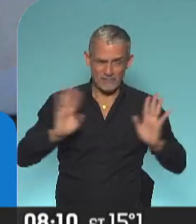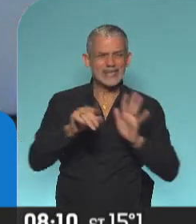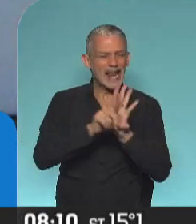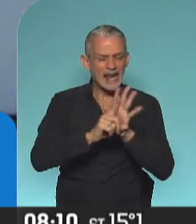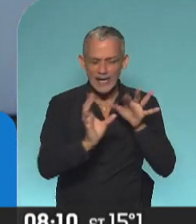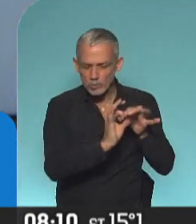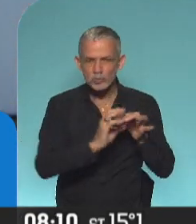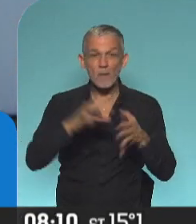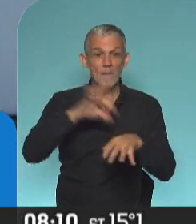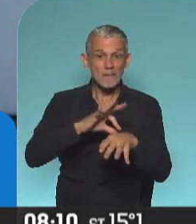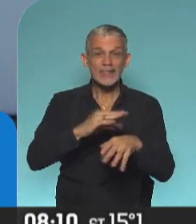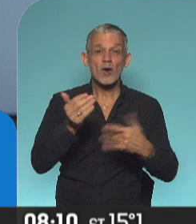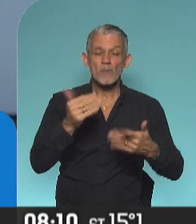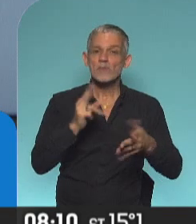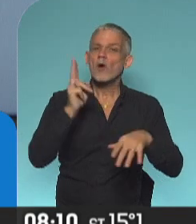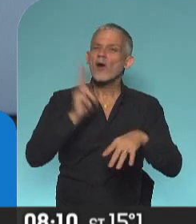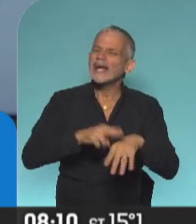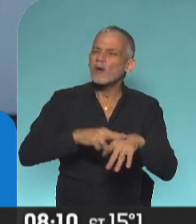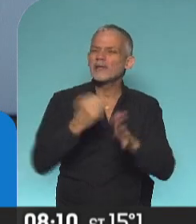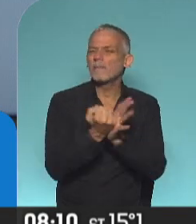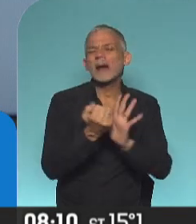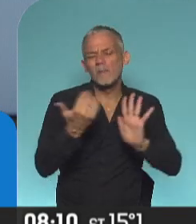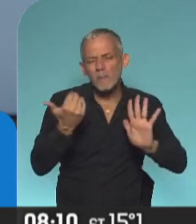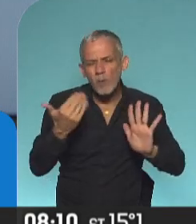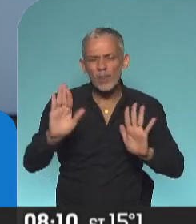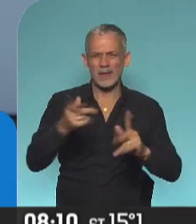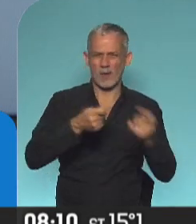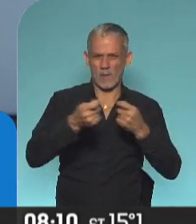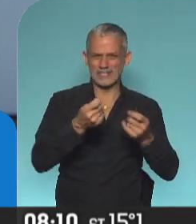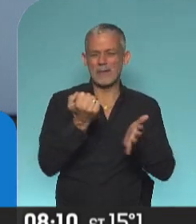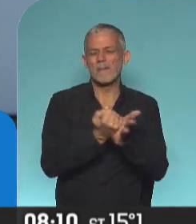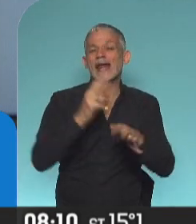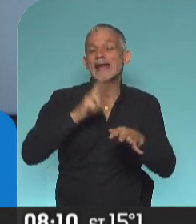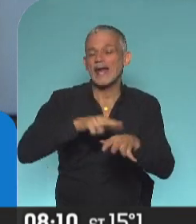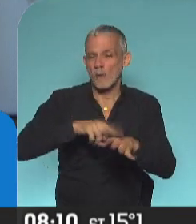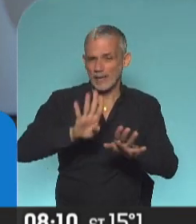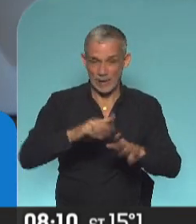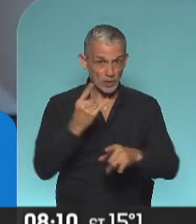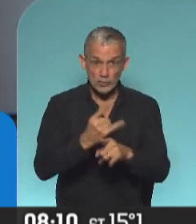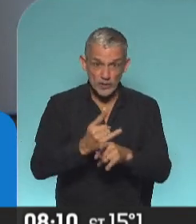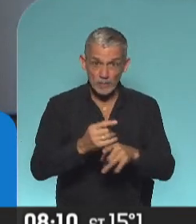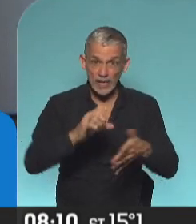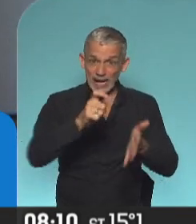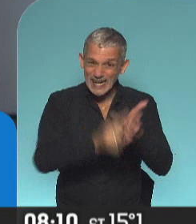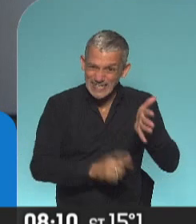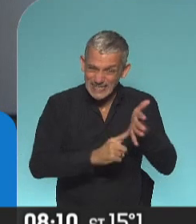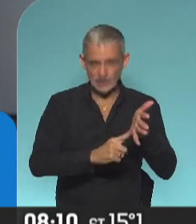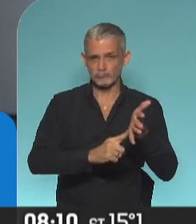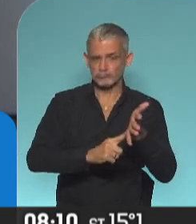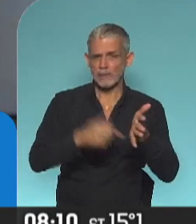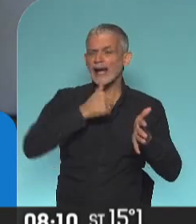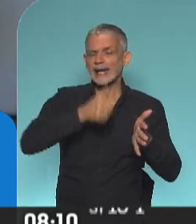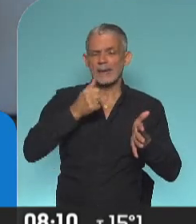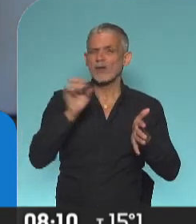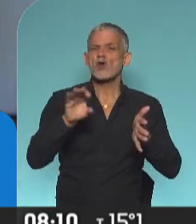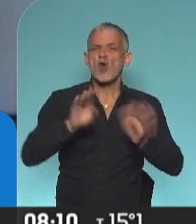los médicos podemos recomendar alguna marca comercial. Pero siempre, siempre, siempre debemos tener en cuenta que el medicamento